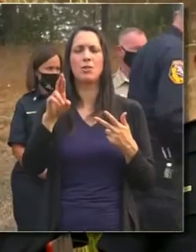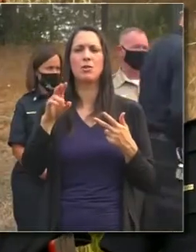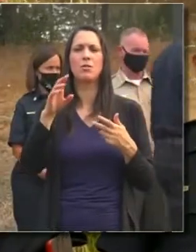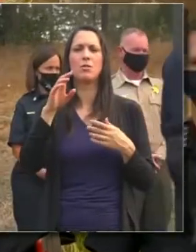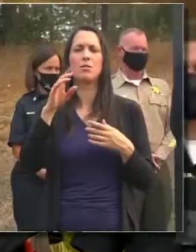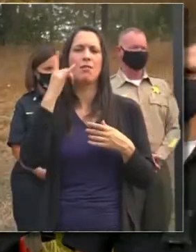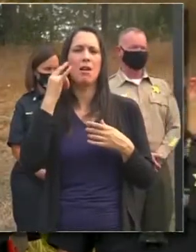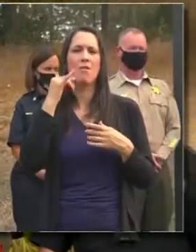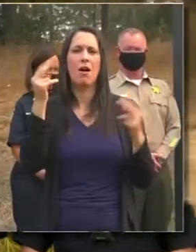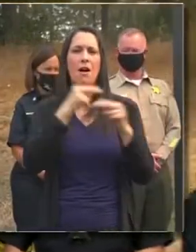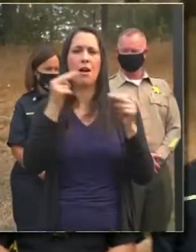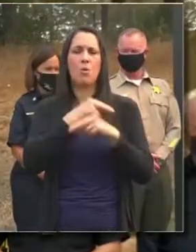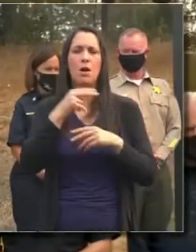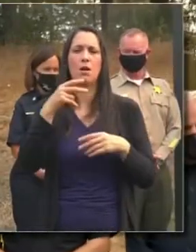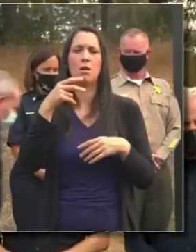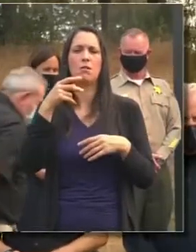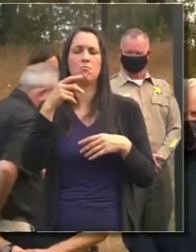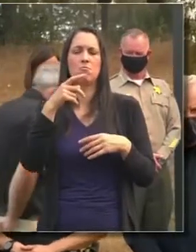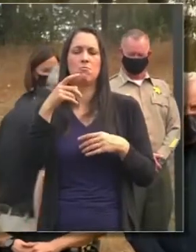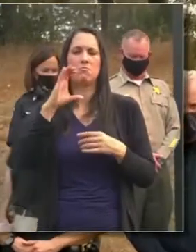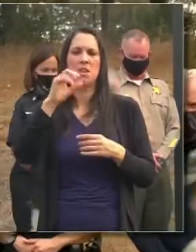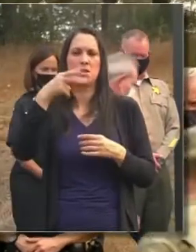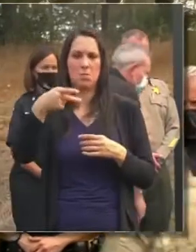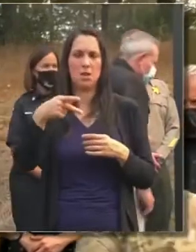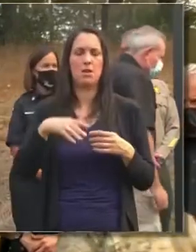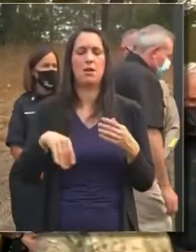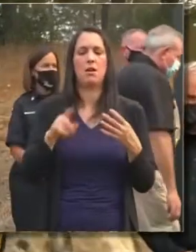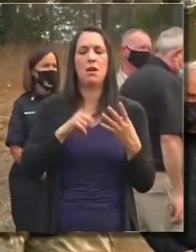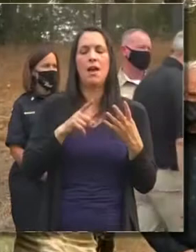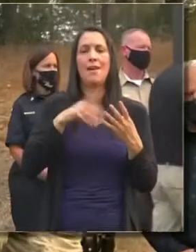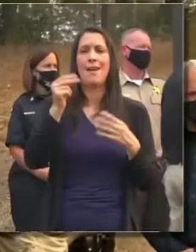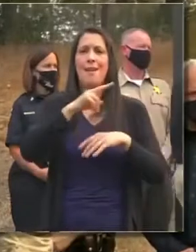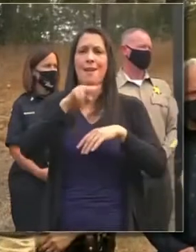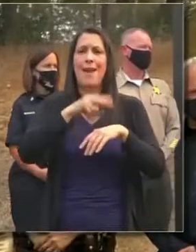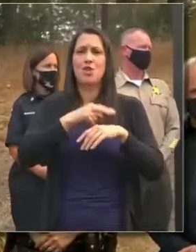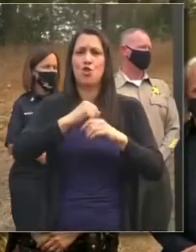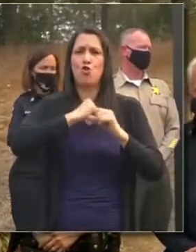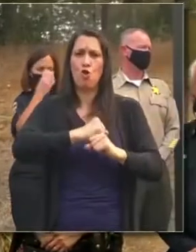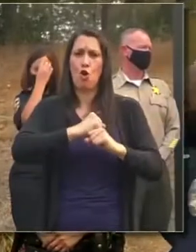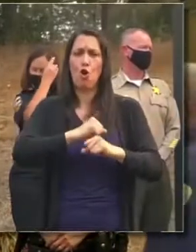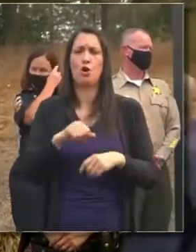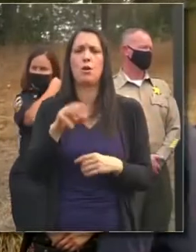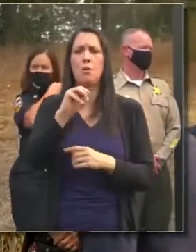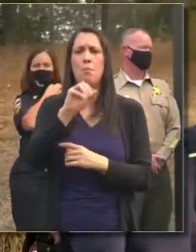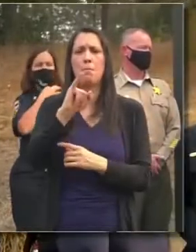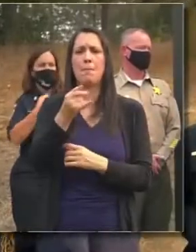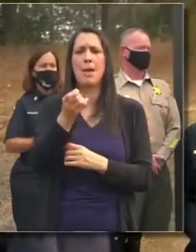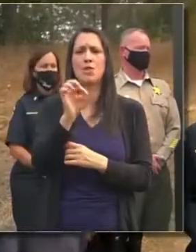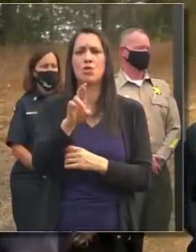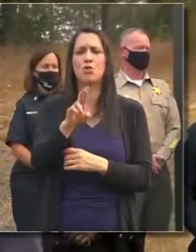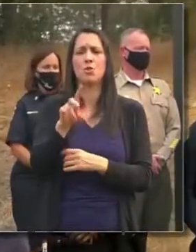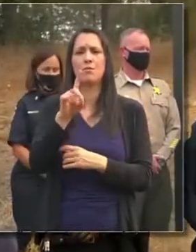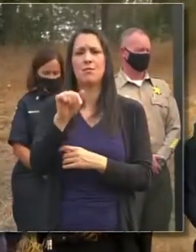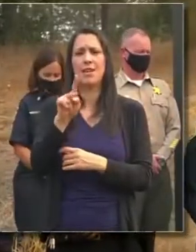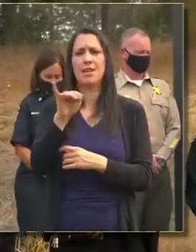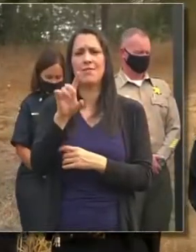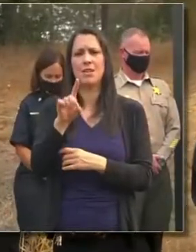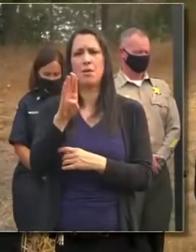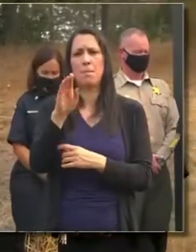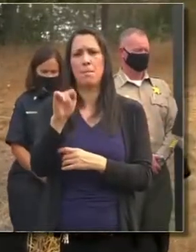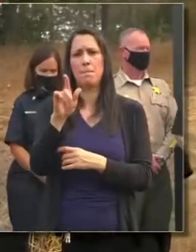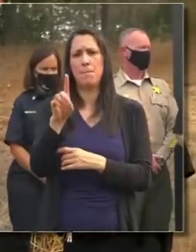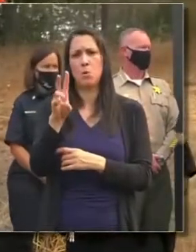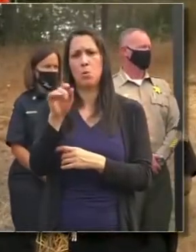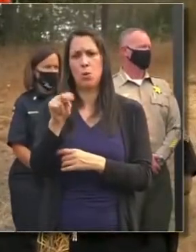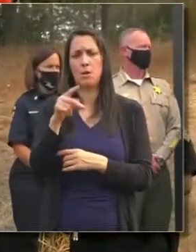la patrulla de caminos one stanley y el comandante de la guardia nacional en el general mayor mayor